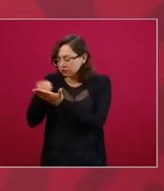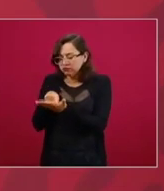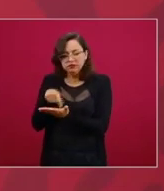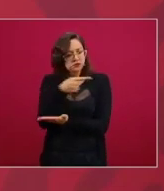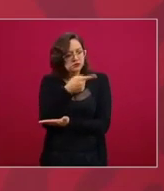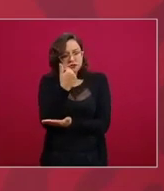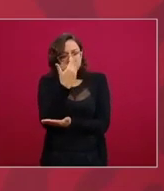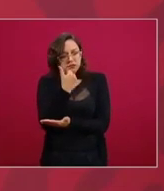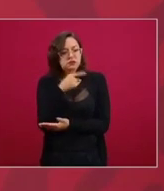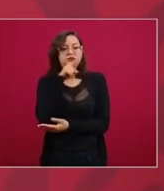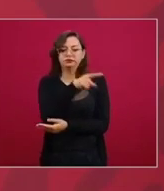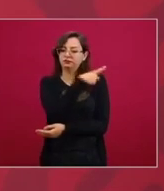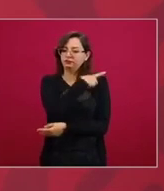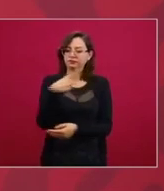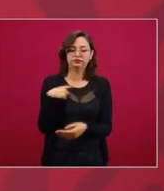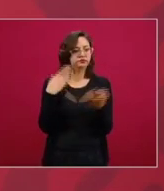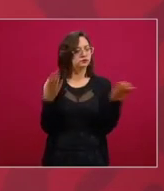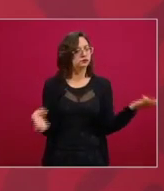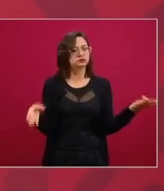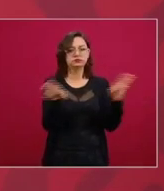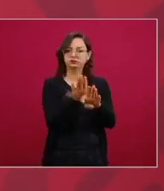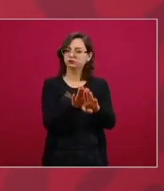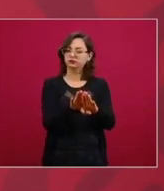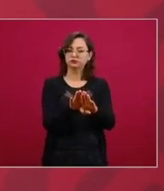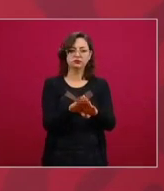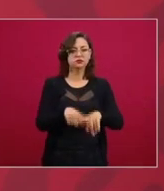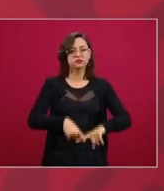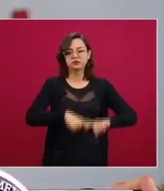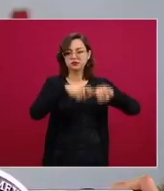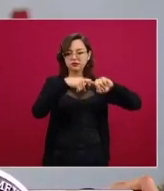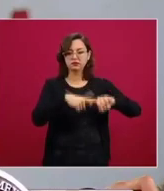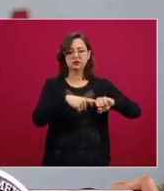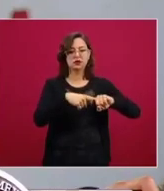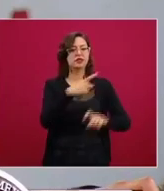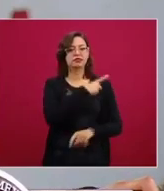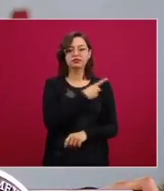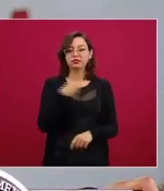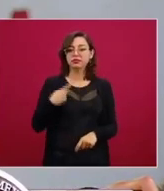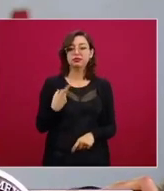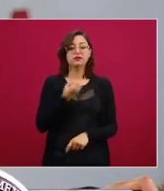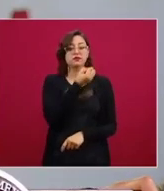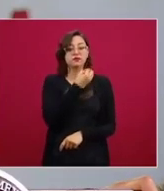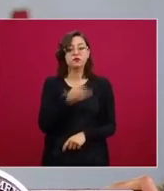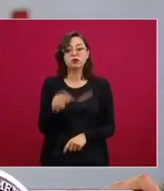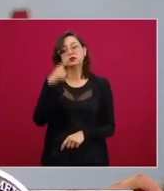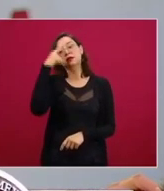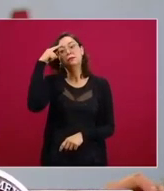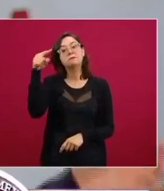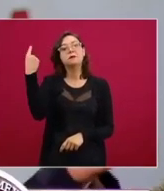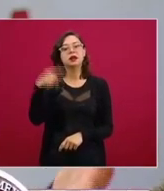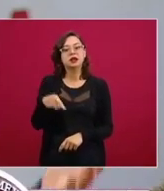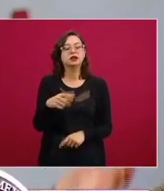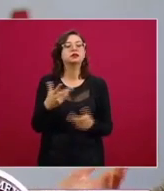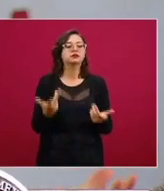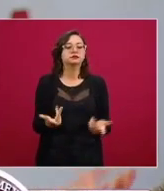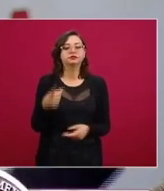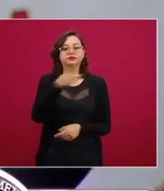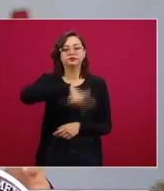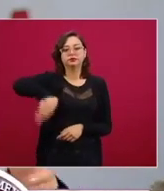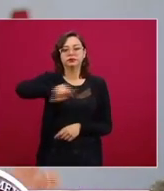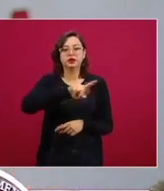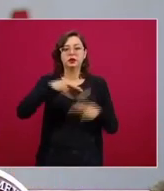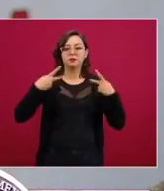panza. Suspender esto fue lo más sus actividades. Lo quiso reír. Deben suspender sus actividades bonito para que le pone las personas de educación no tengan